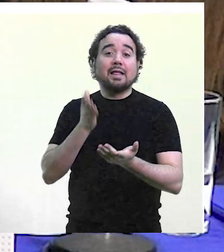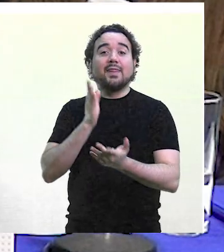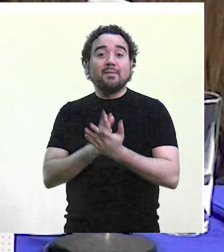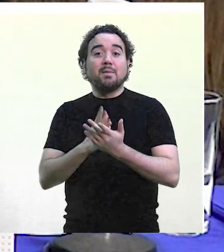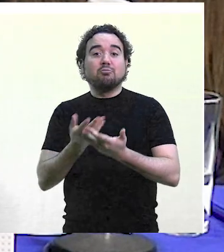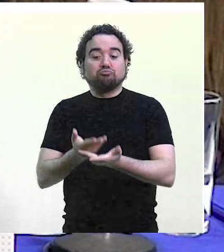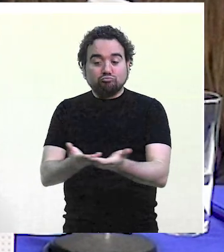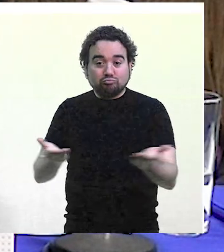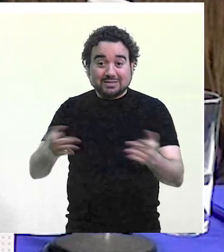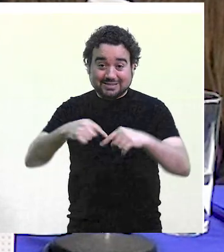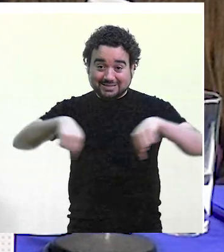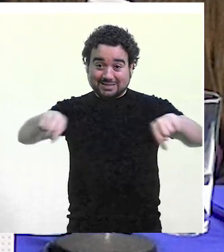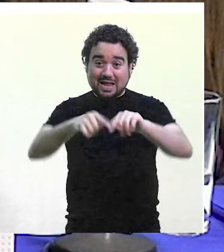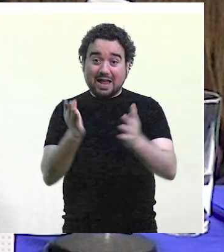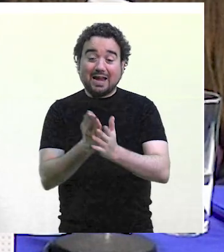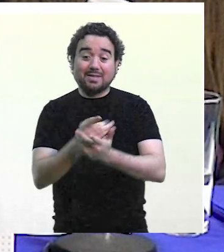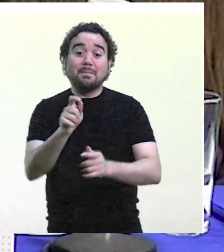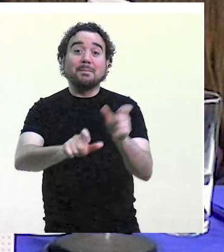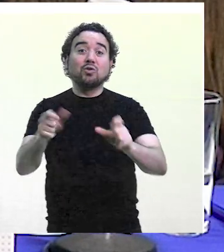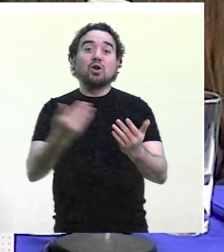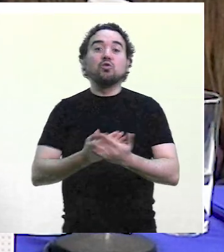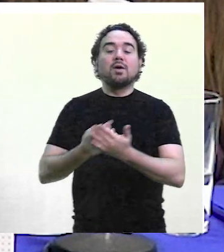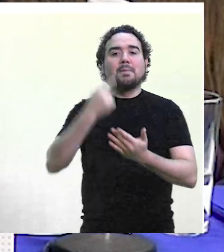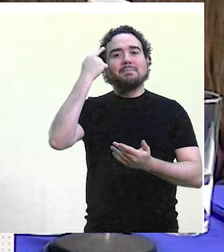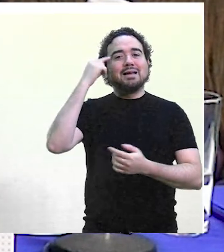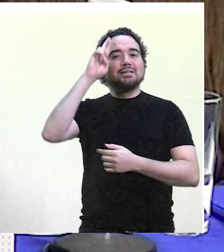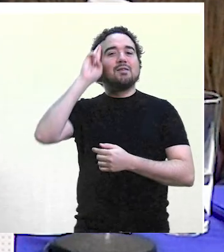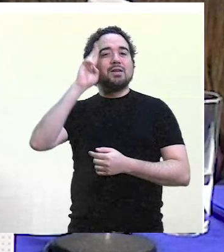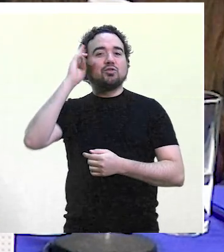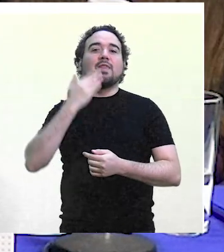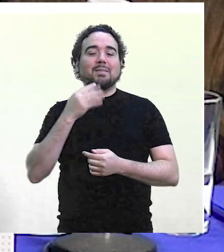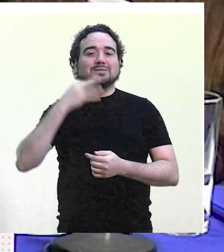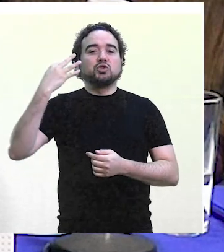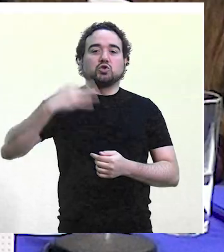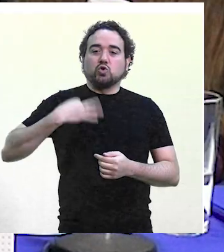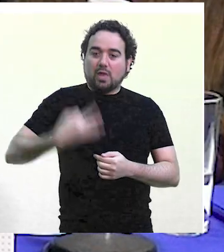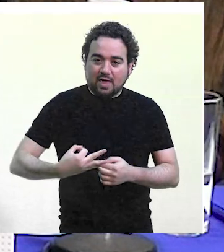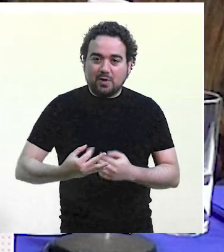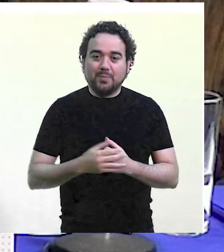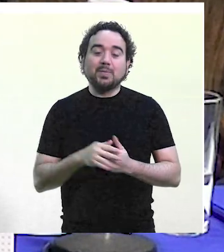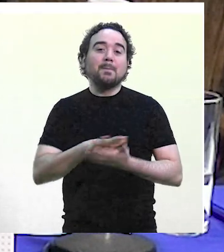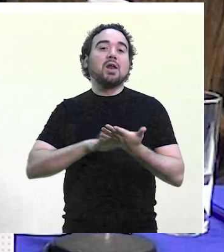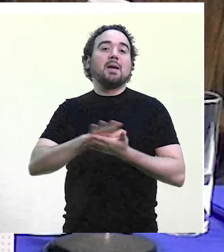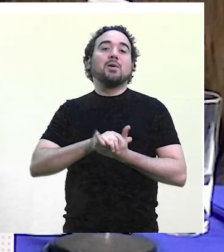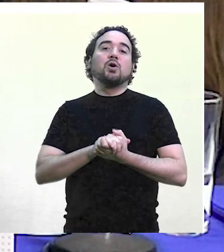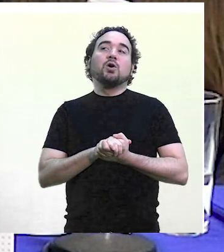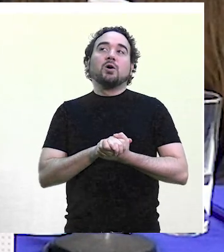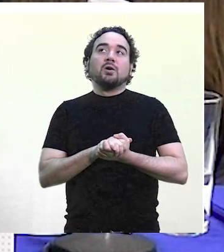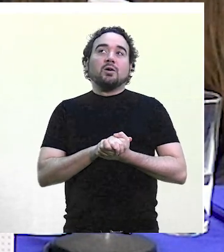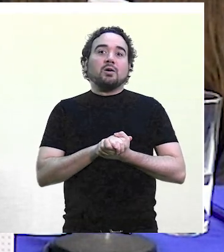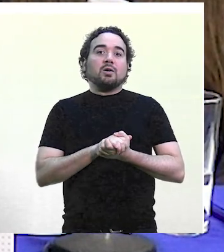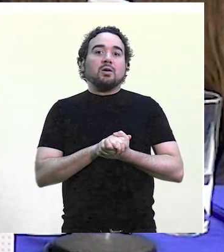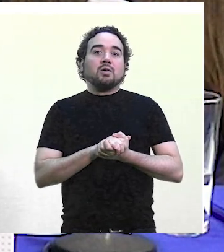Yo creo que tenemos que darle el espacio a nuestra sala de clases para que nuestros estudiantes piensen, reflexionen y sean ciudadanos. Por